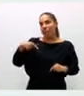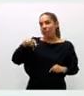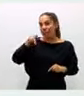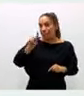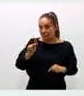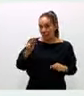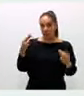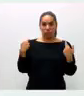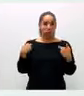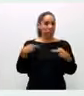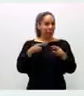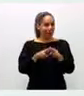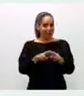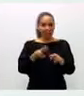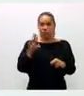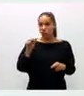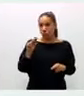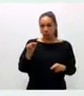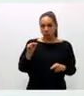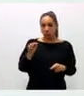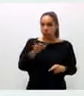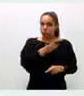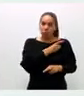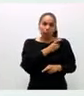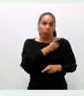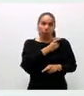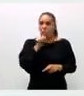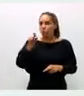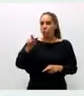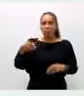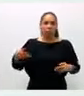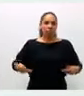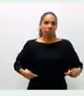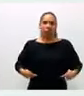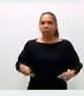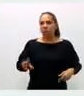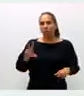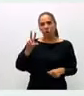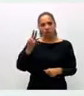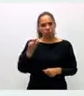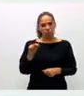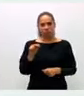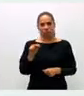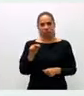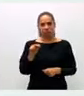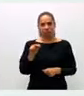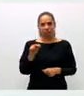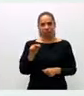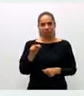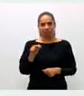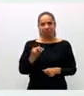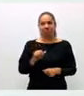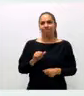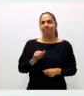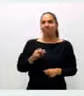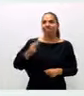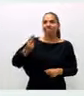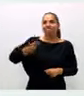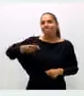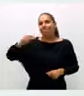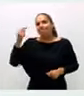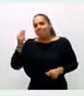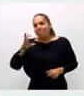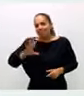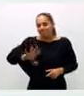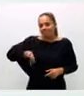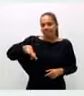trabajo docente. Faltan políticas públicas, efectivamente, falta fortalecer a la